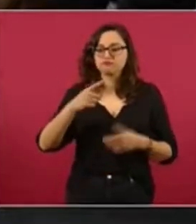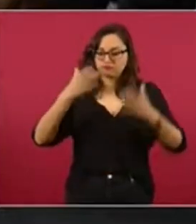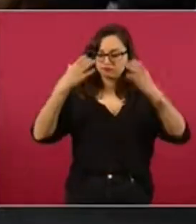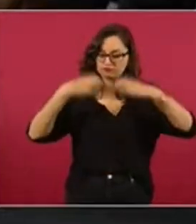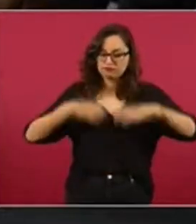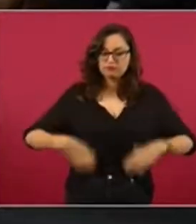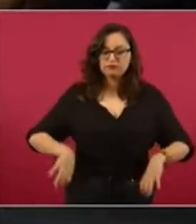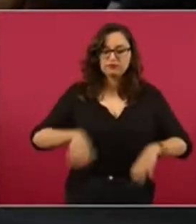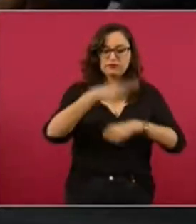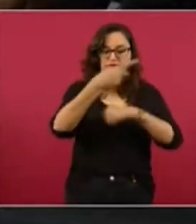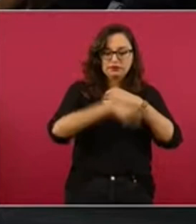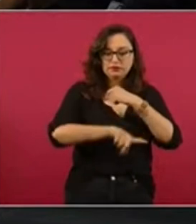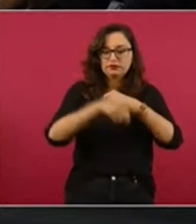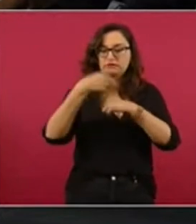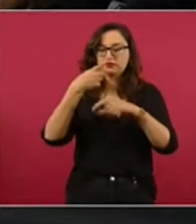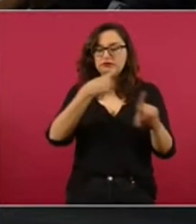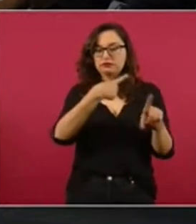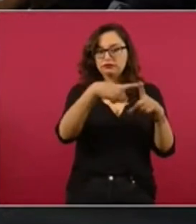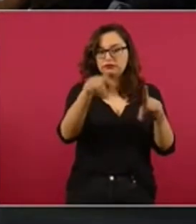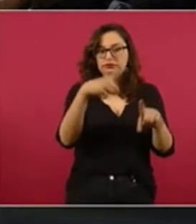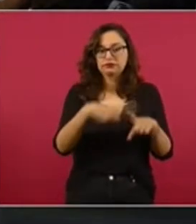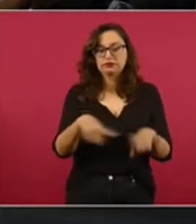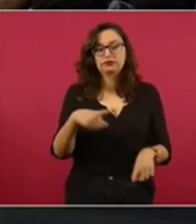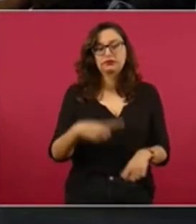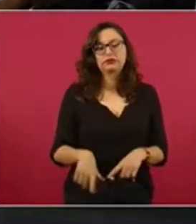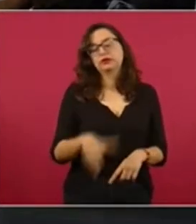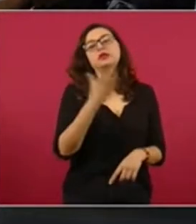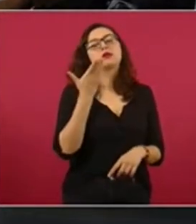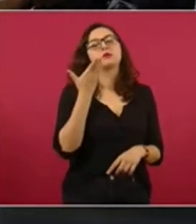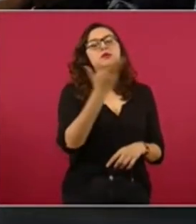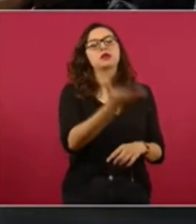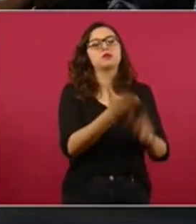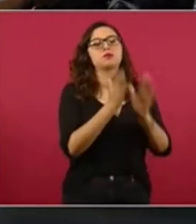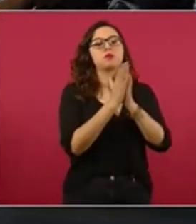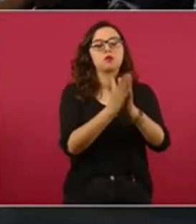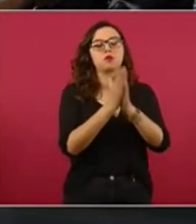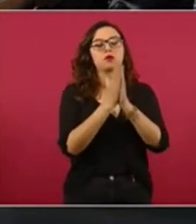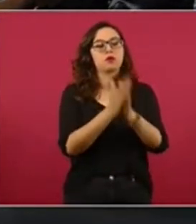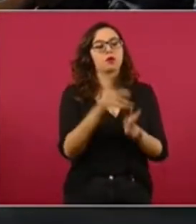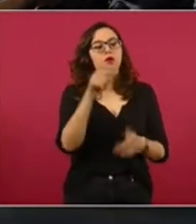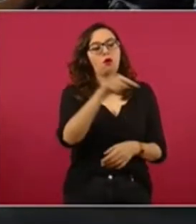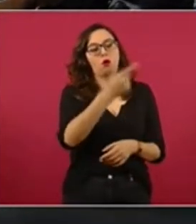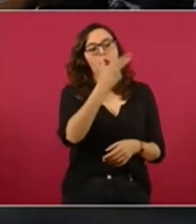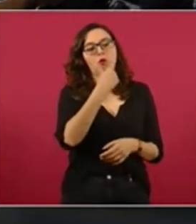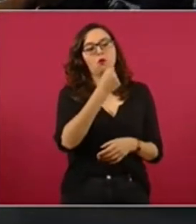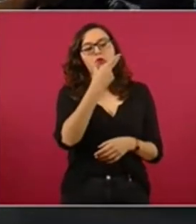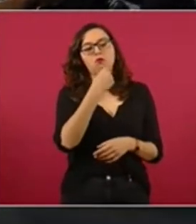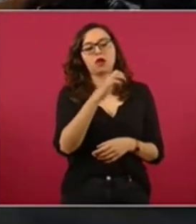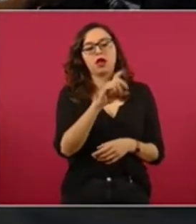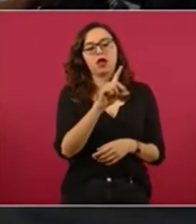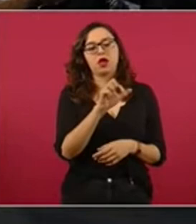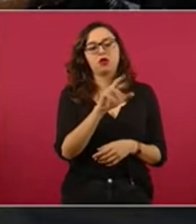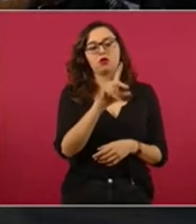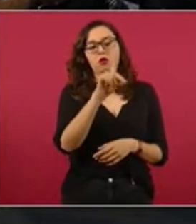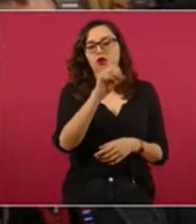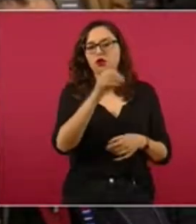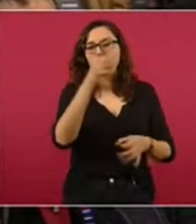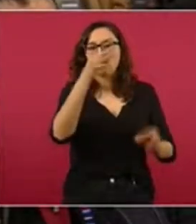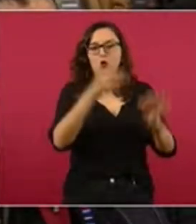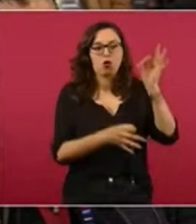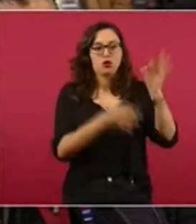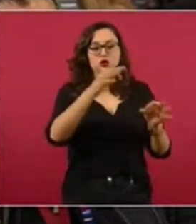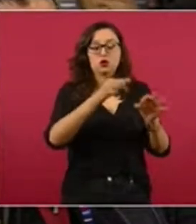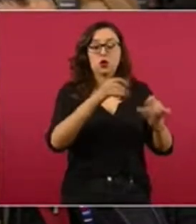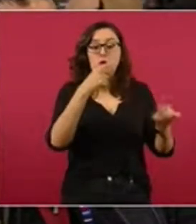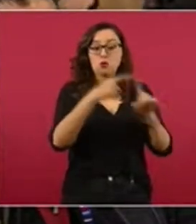permanentes con trombosis, entre otros, solicitan el apoyo para que Eduardo Gómez Casarrubias responda ante las autoridades, no